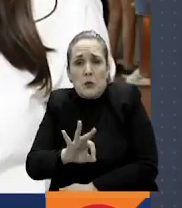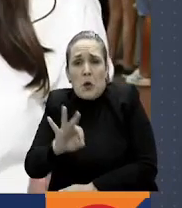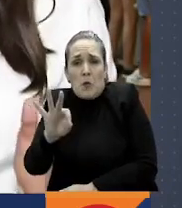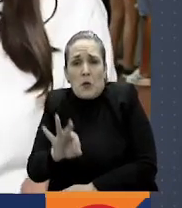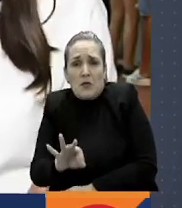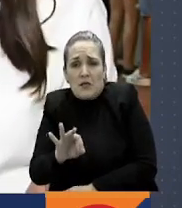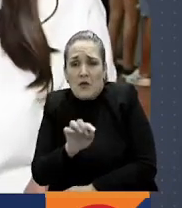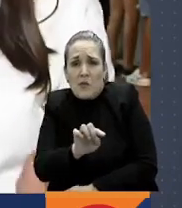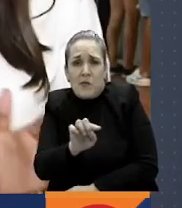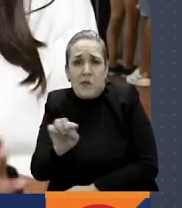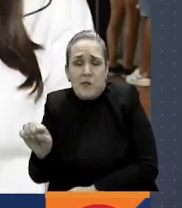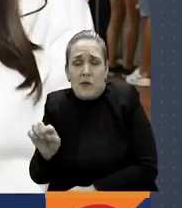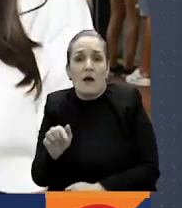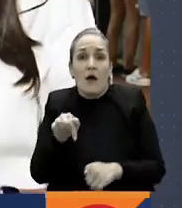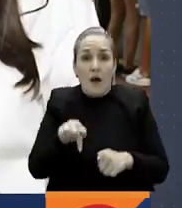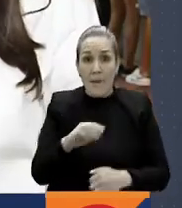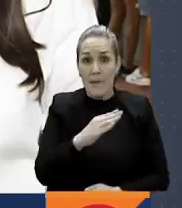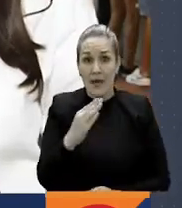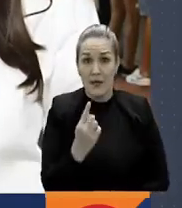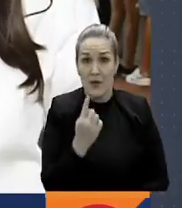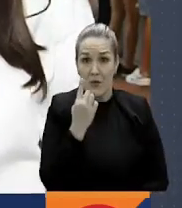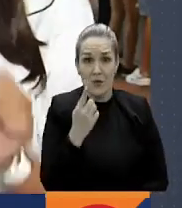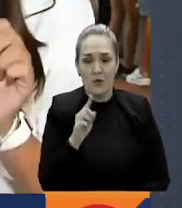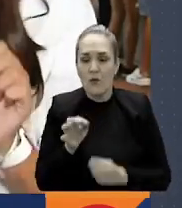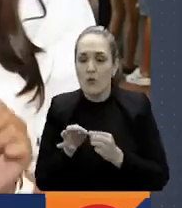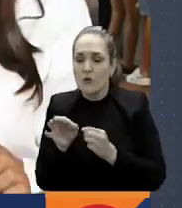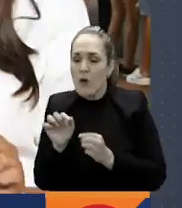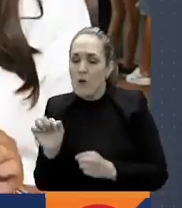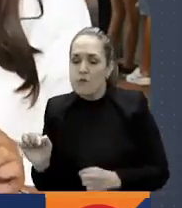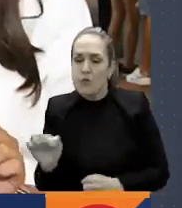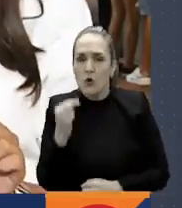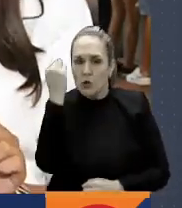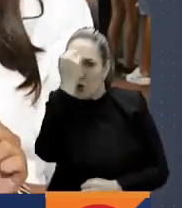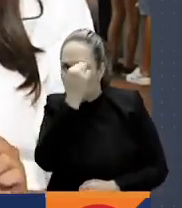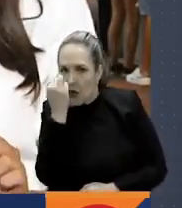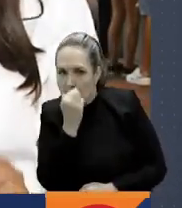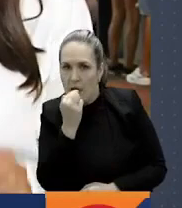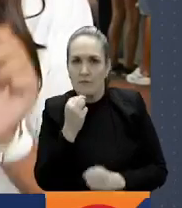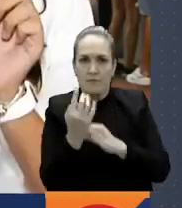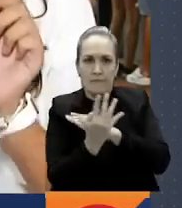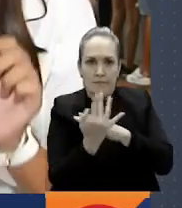transporte público, no solo en Barranquilla, sino también en su área metropolitana. Actualmente, Transmetro está